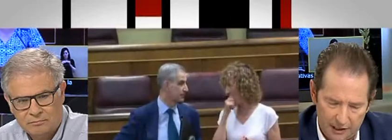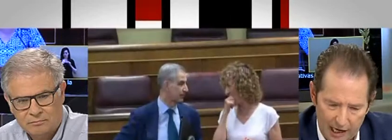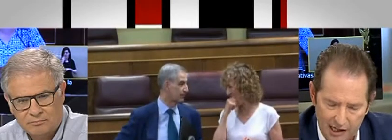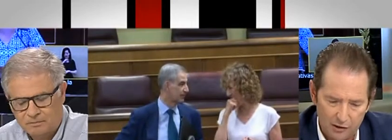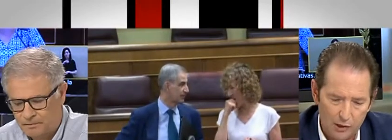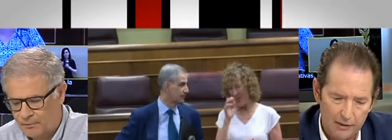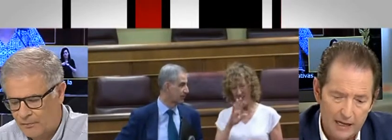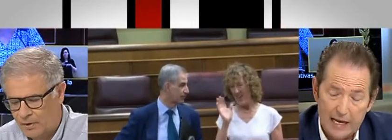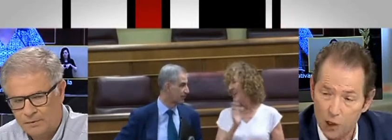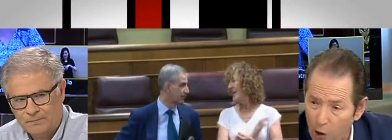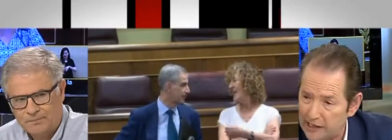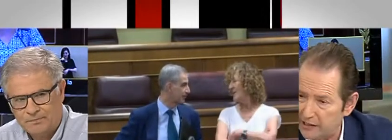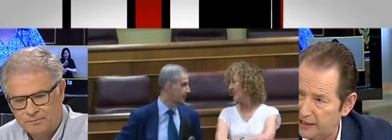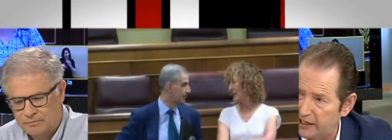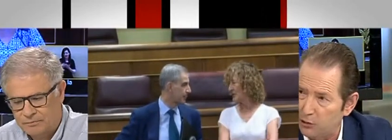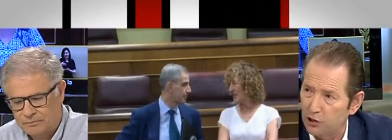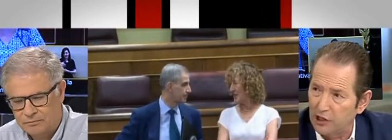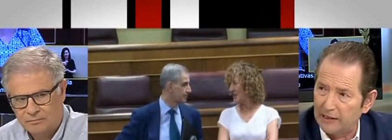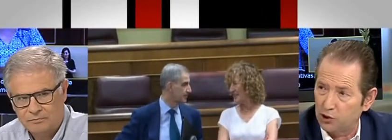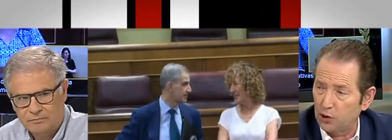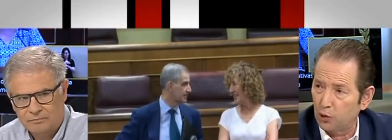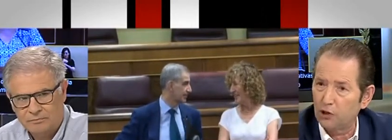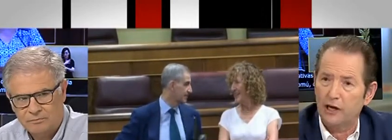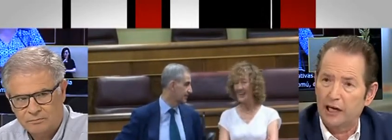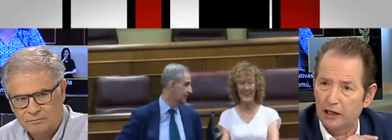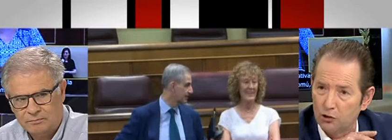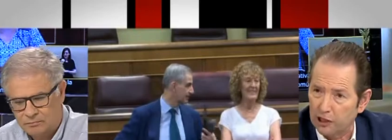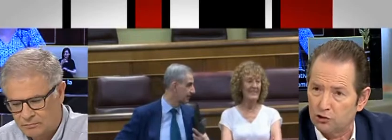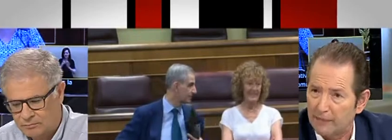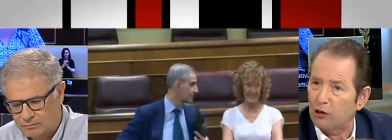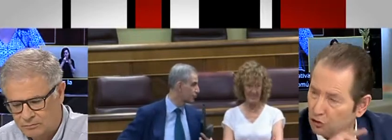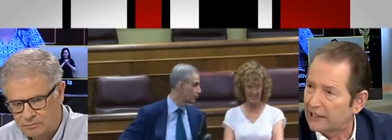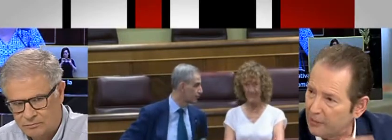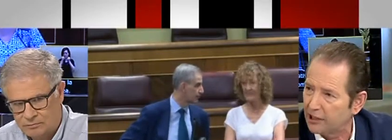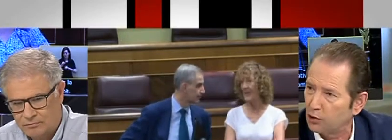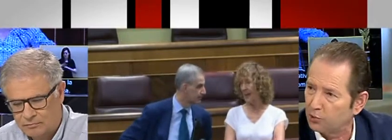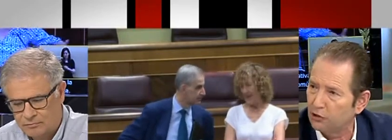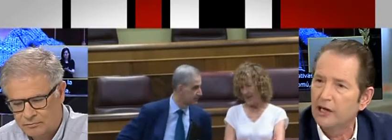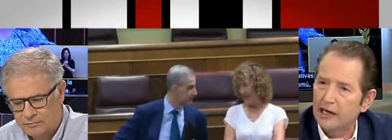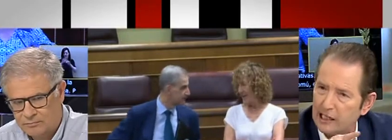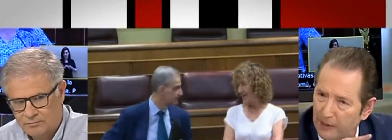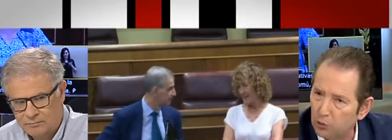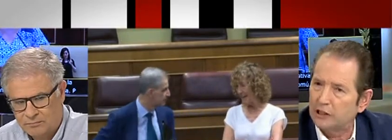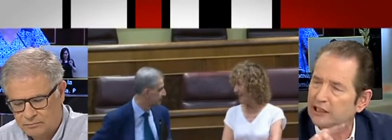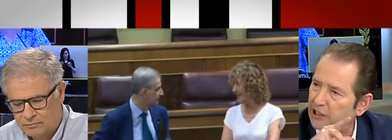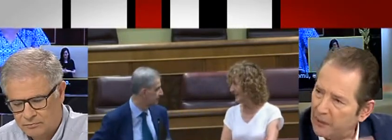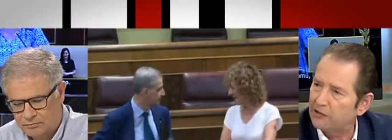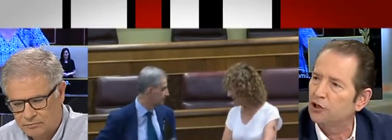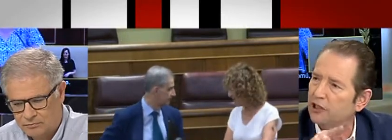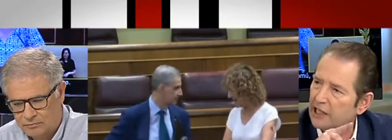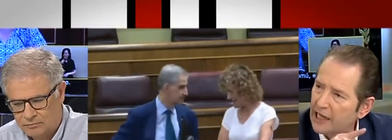realidad indudable no es el único debate sobre corrupción en el congreso se habla constantemente de corrupción las preguntas